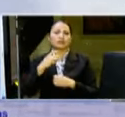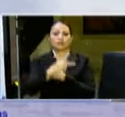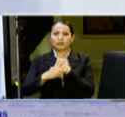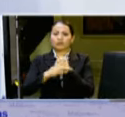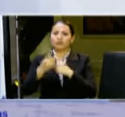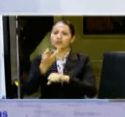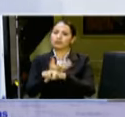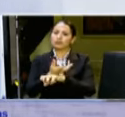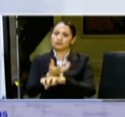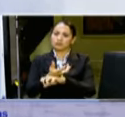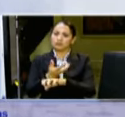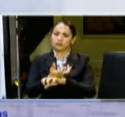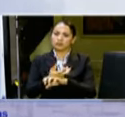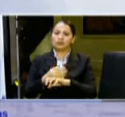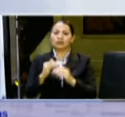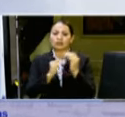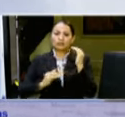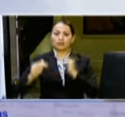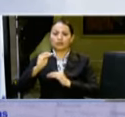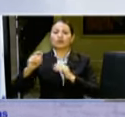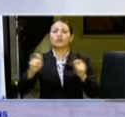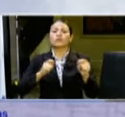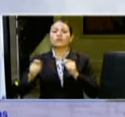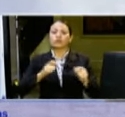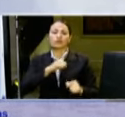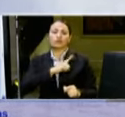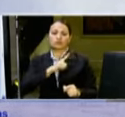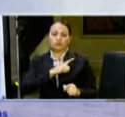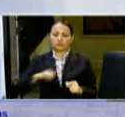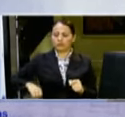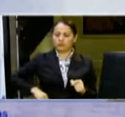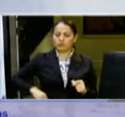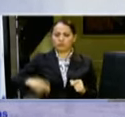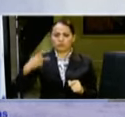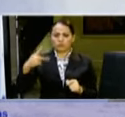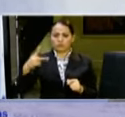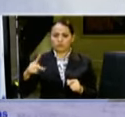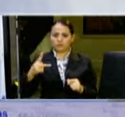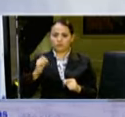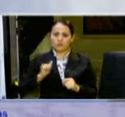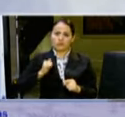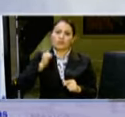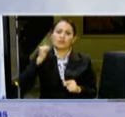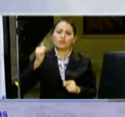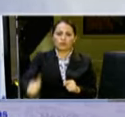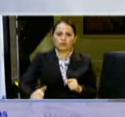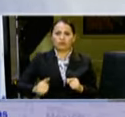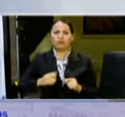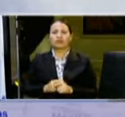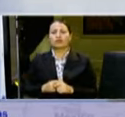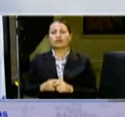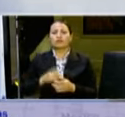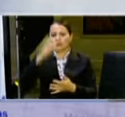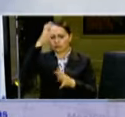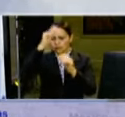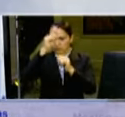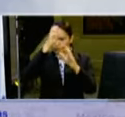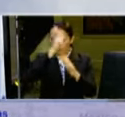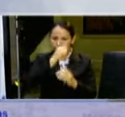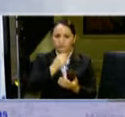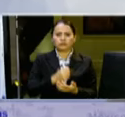estadounidense, manteniendo nuestra soberanía nacional y maximizando nuestros intereses, justamente aprovechando las ventajas comerciales y financieras de